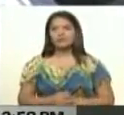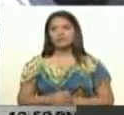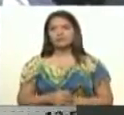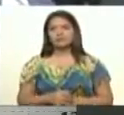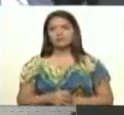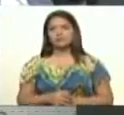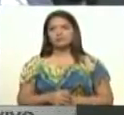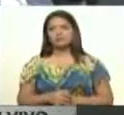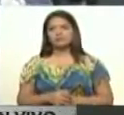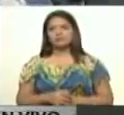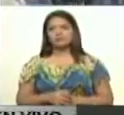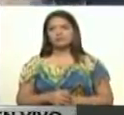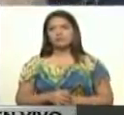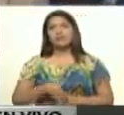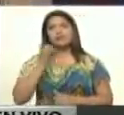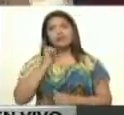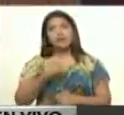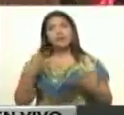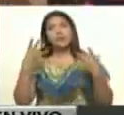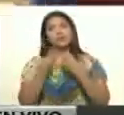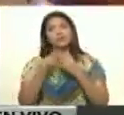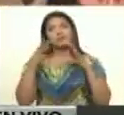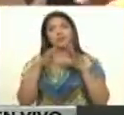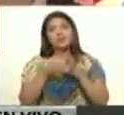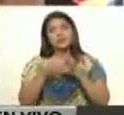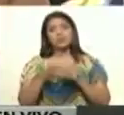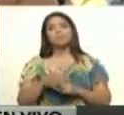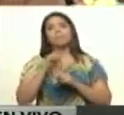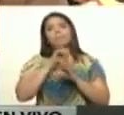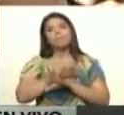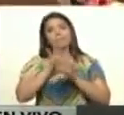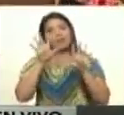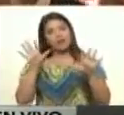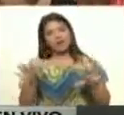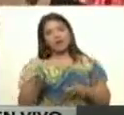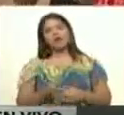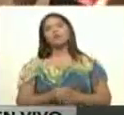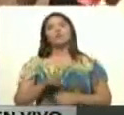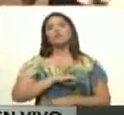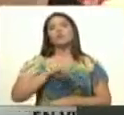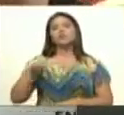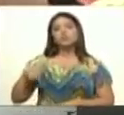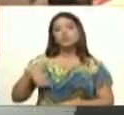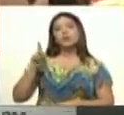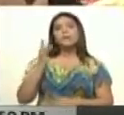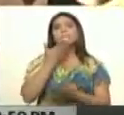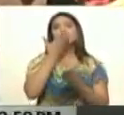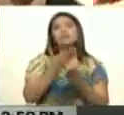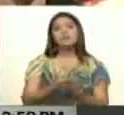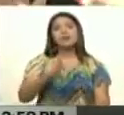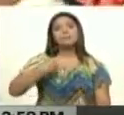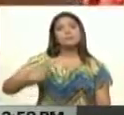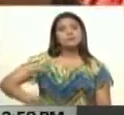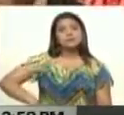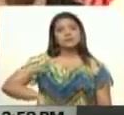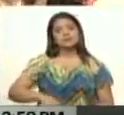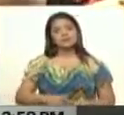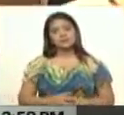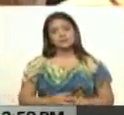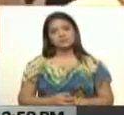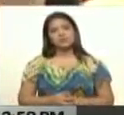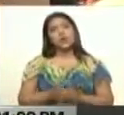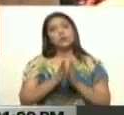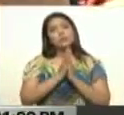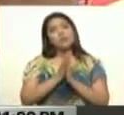compañeros. Tenemos que unirnos, por supuesto. Nosotros tenemos que pedirle al presidente también que